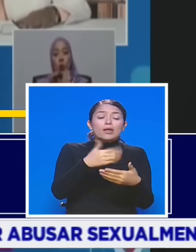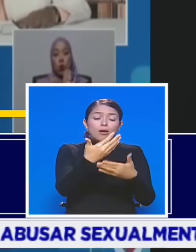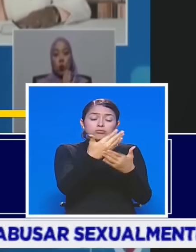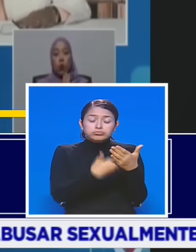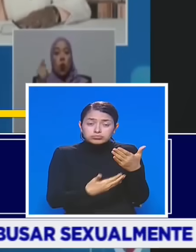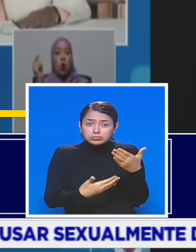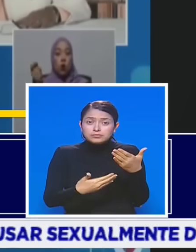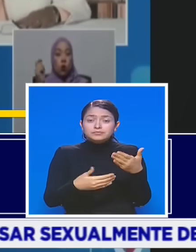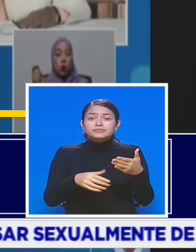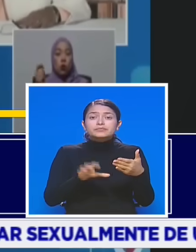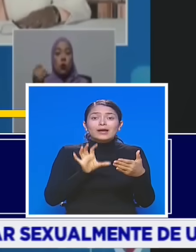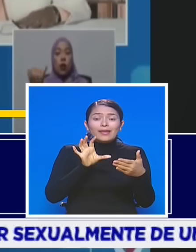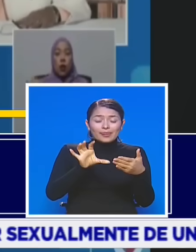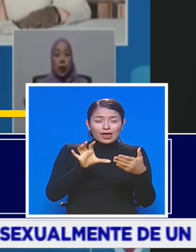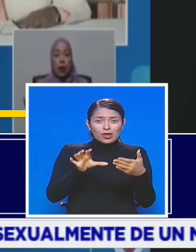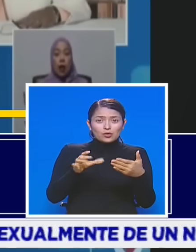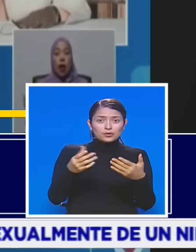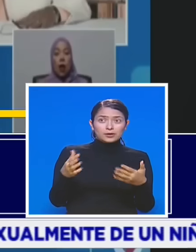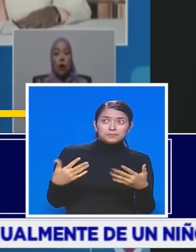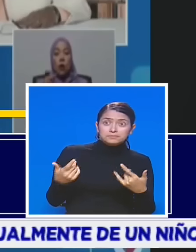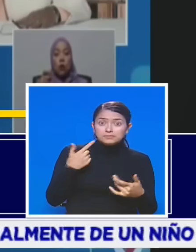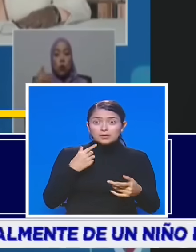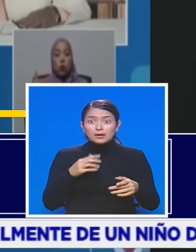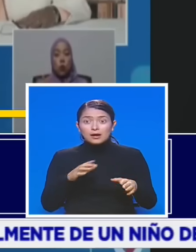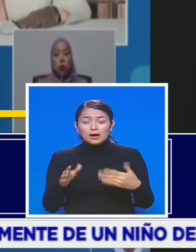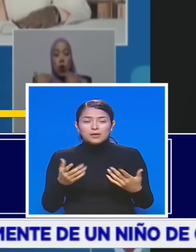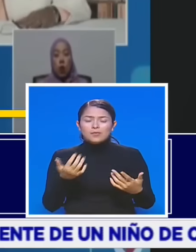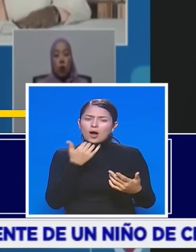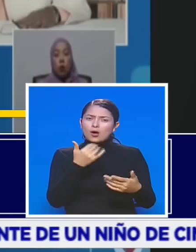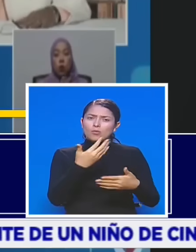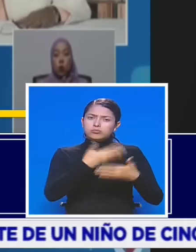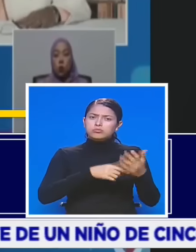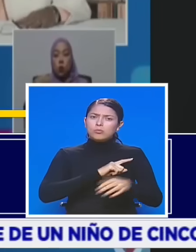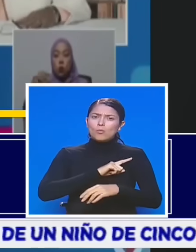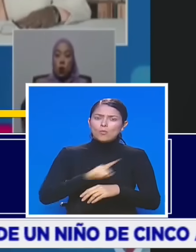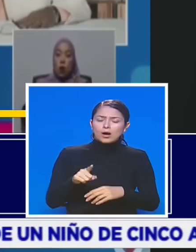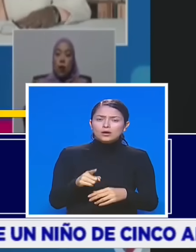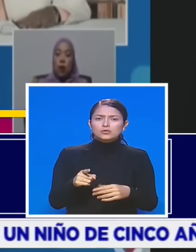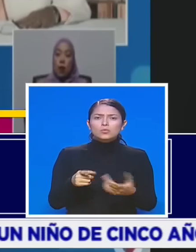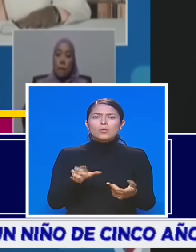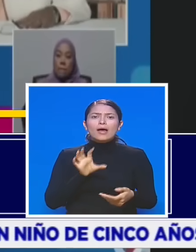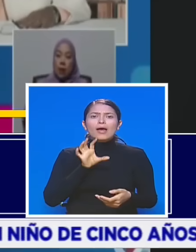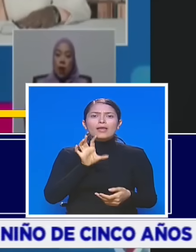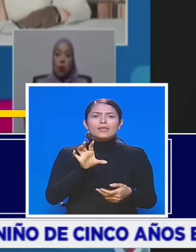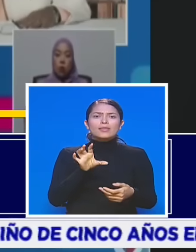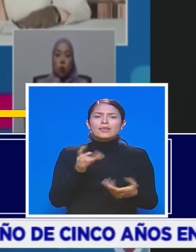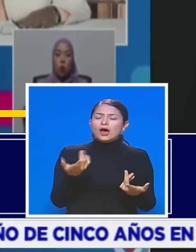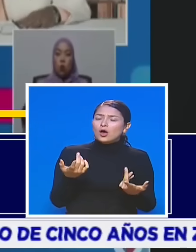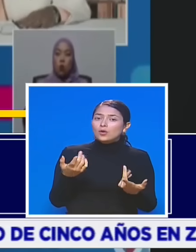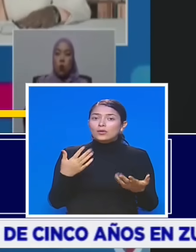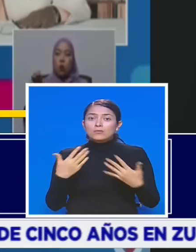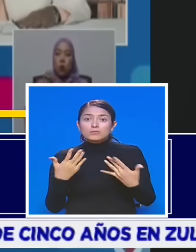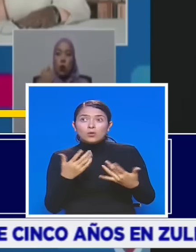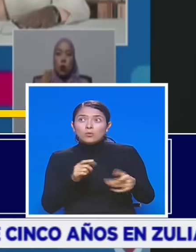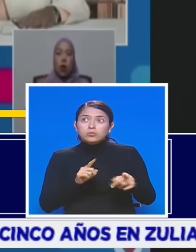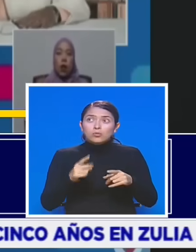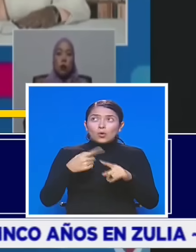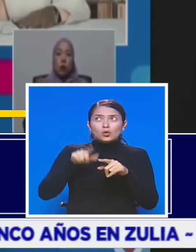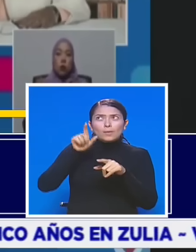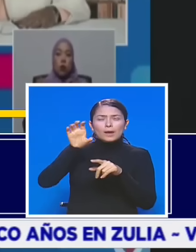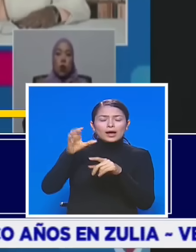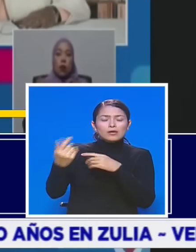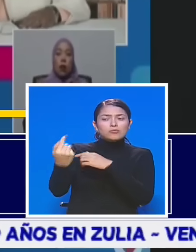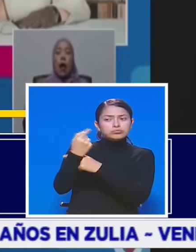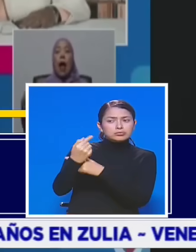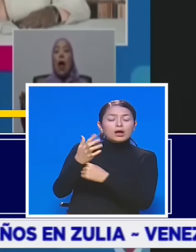estado de excepción para decretar un estado de conmoción exterior de acuerdo a la Constitución y proteger a